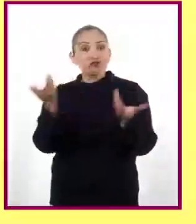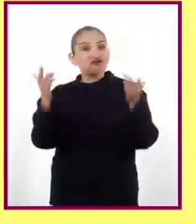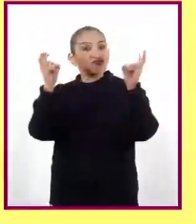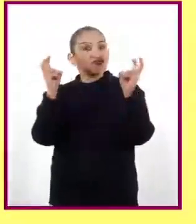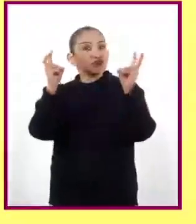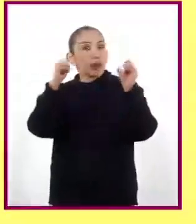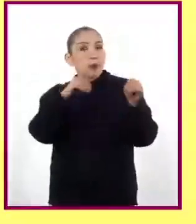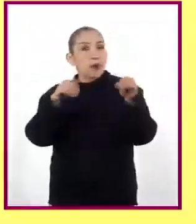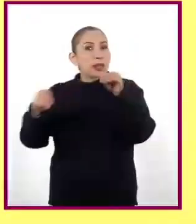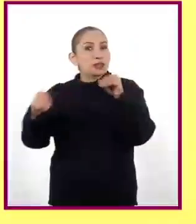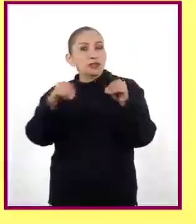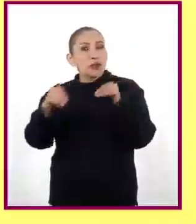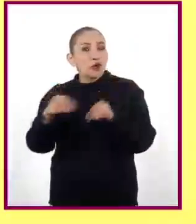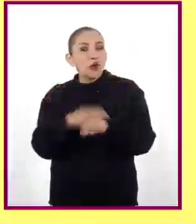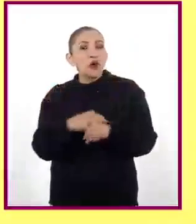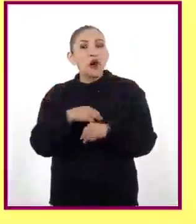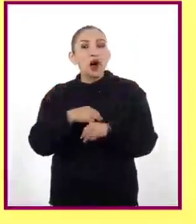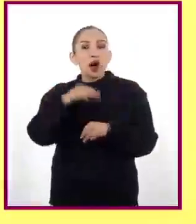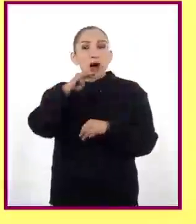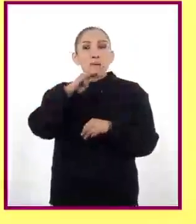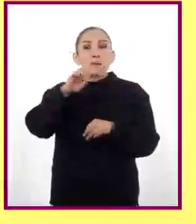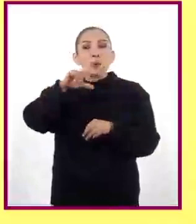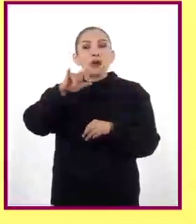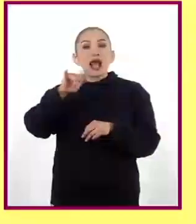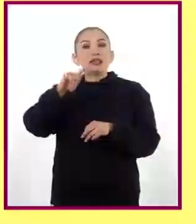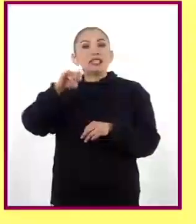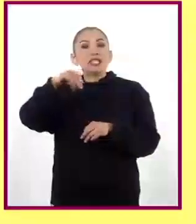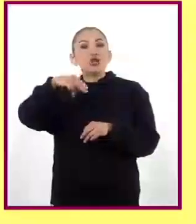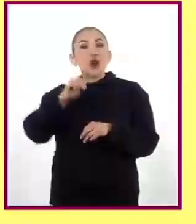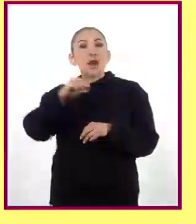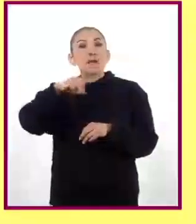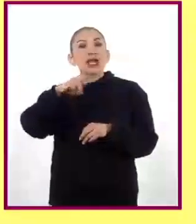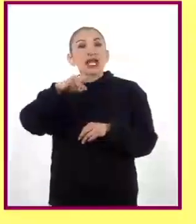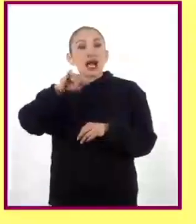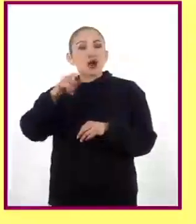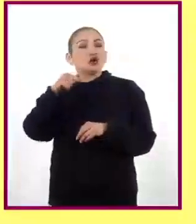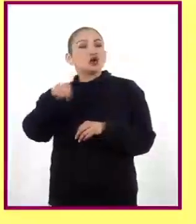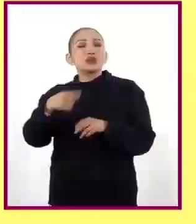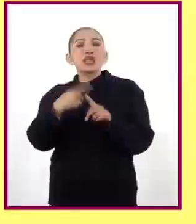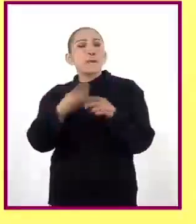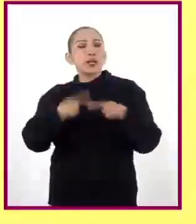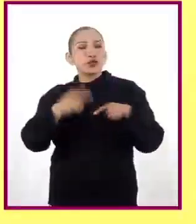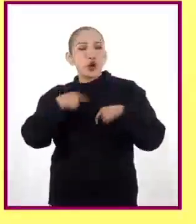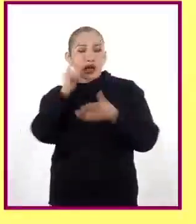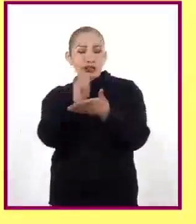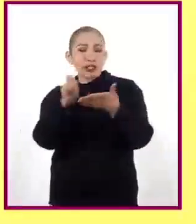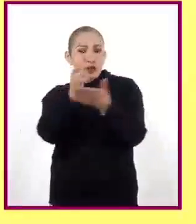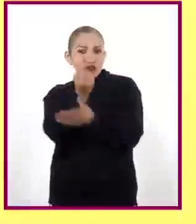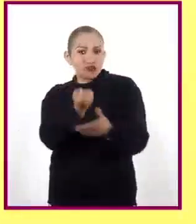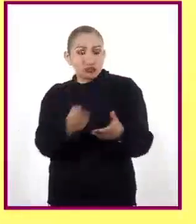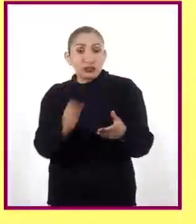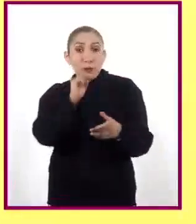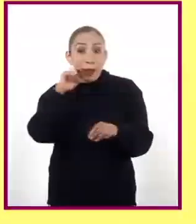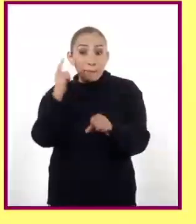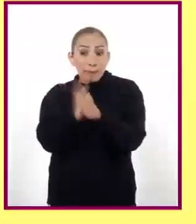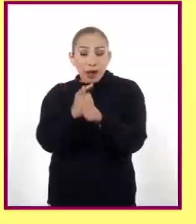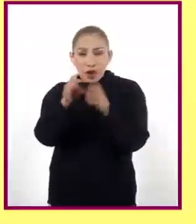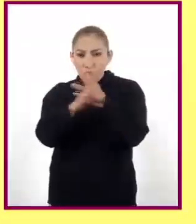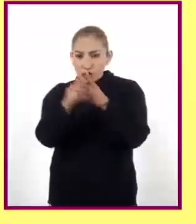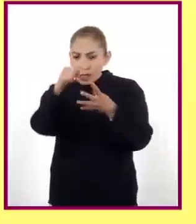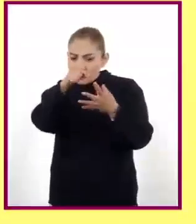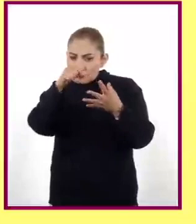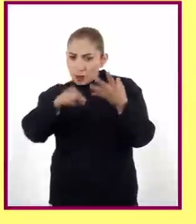movimiento literario conocido como el boom latinoamericano y a sus principales escritores. Además, descubriremos los